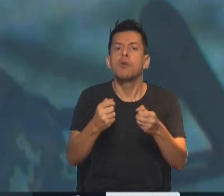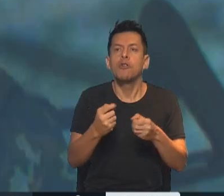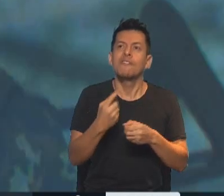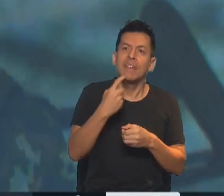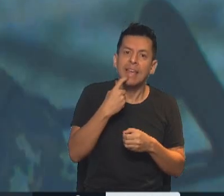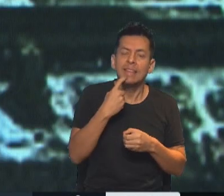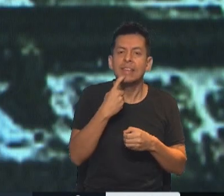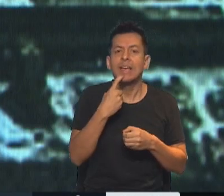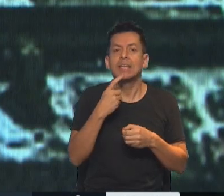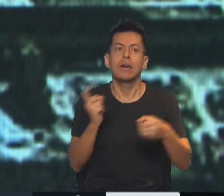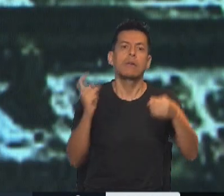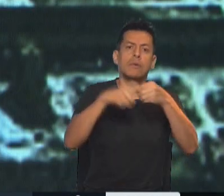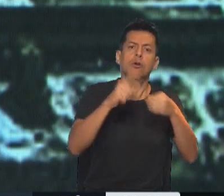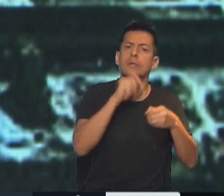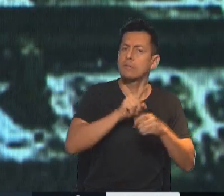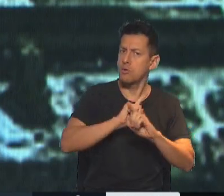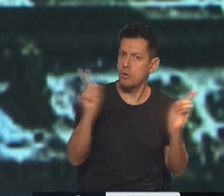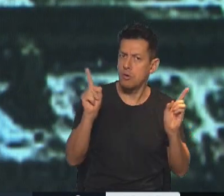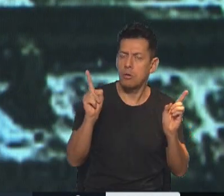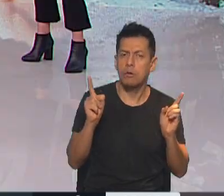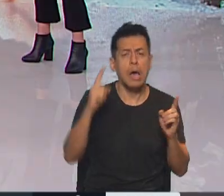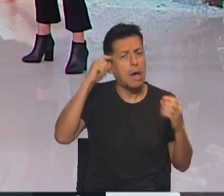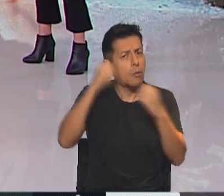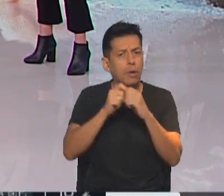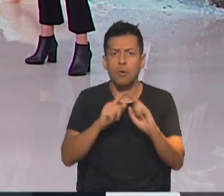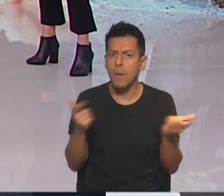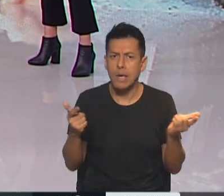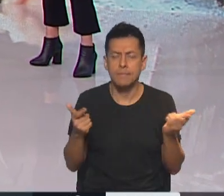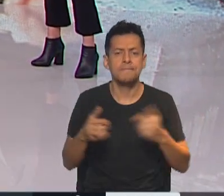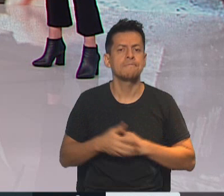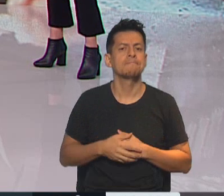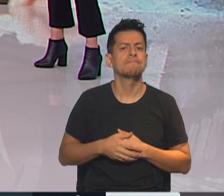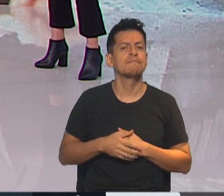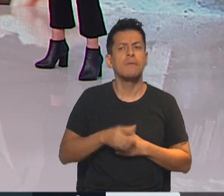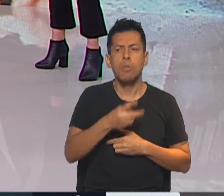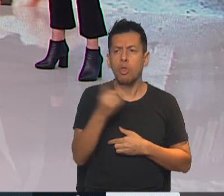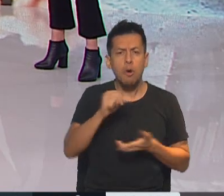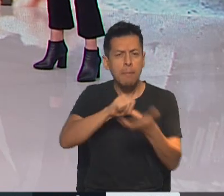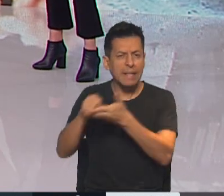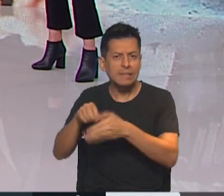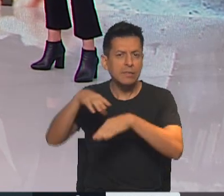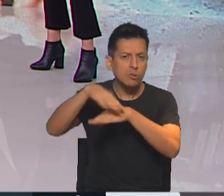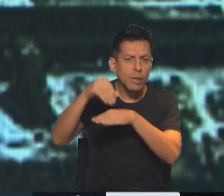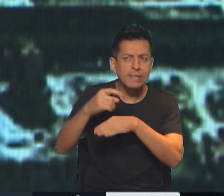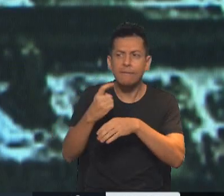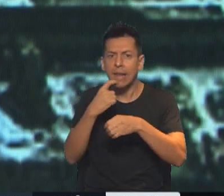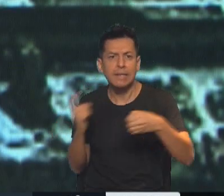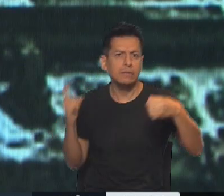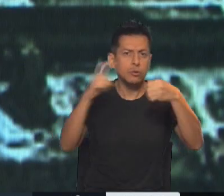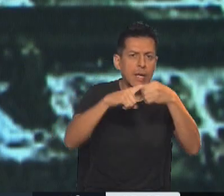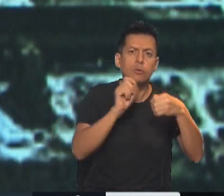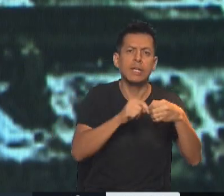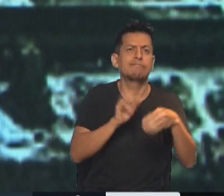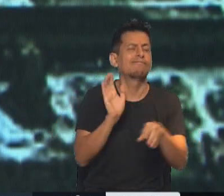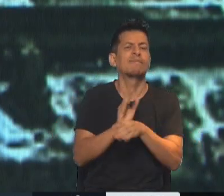porque dijo que básicamente no estaba de acuerdo con el ingreso de estos dos países que afectaba la seguridad que era ofensivo